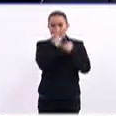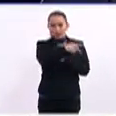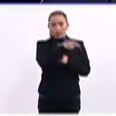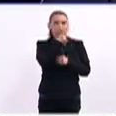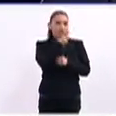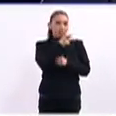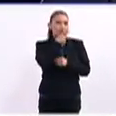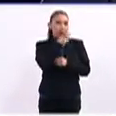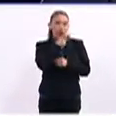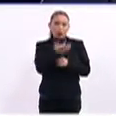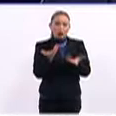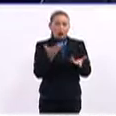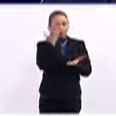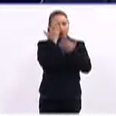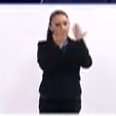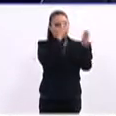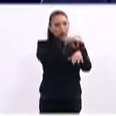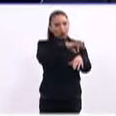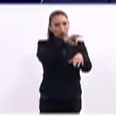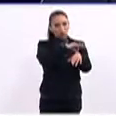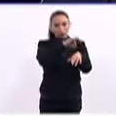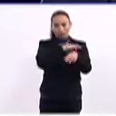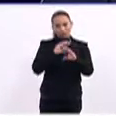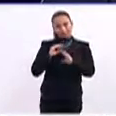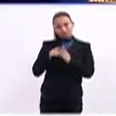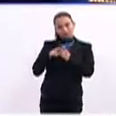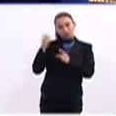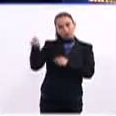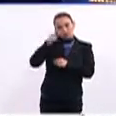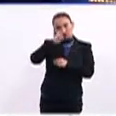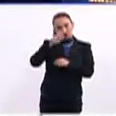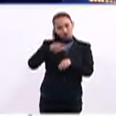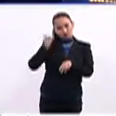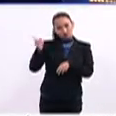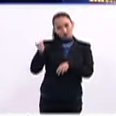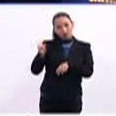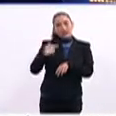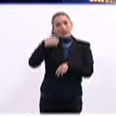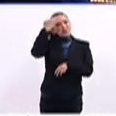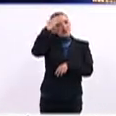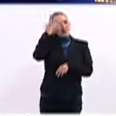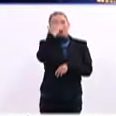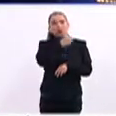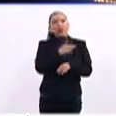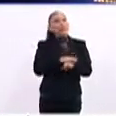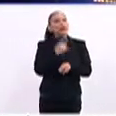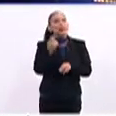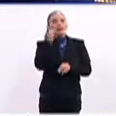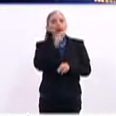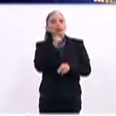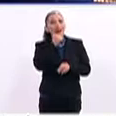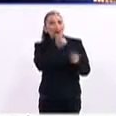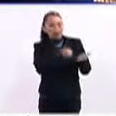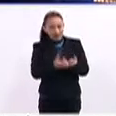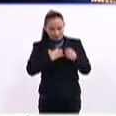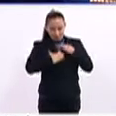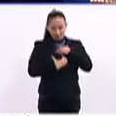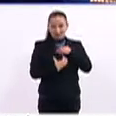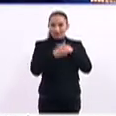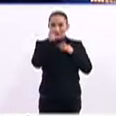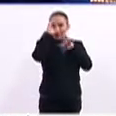papá estaba en formación de médico, y a la vez unas experiencias increíbles porque siempre traía una cámara